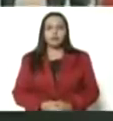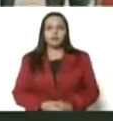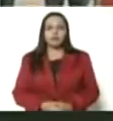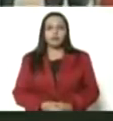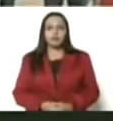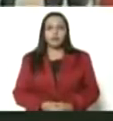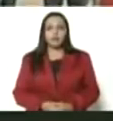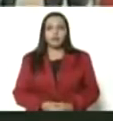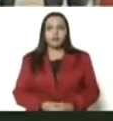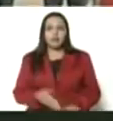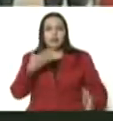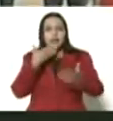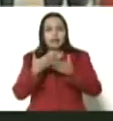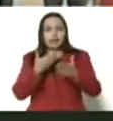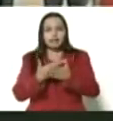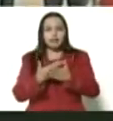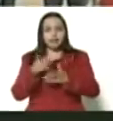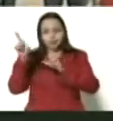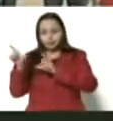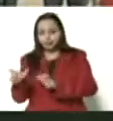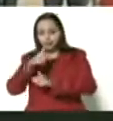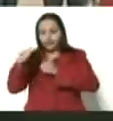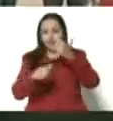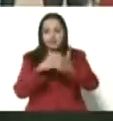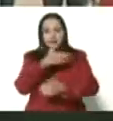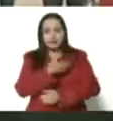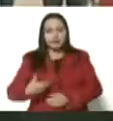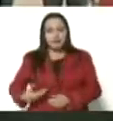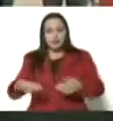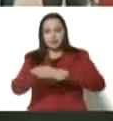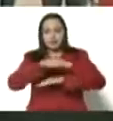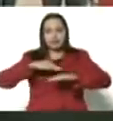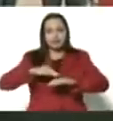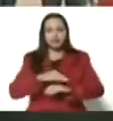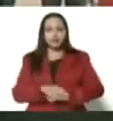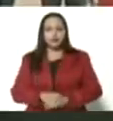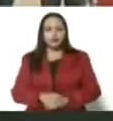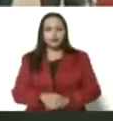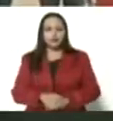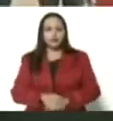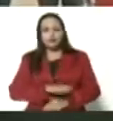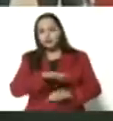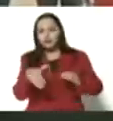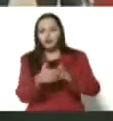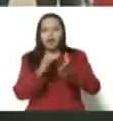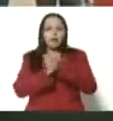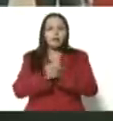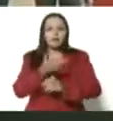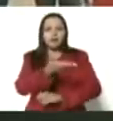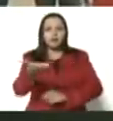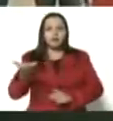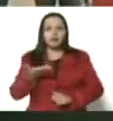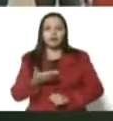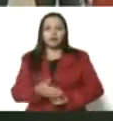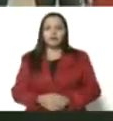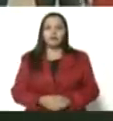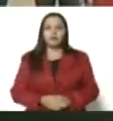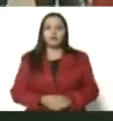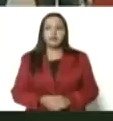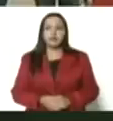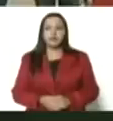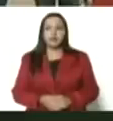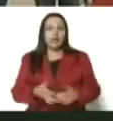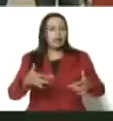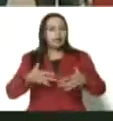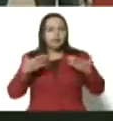Gracias, señora vicepresidenta, señores ministros, colegas, amigos todos. Me siento